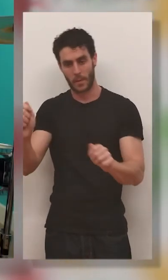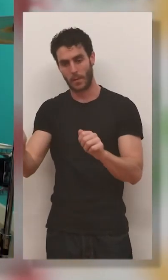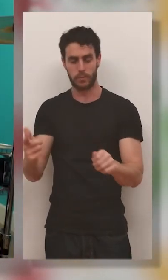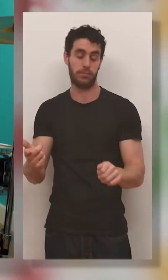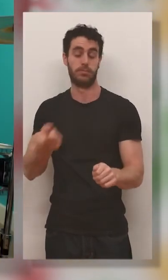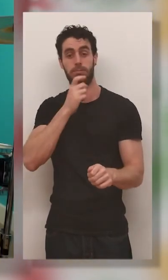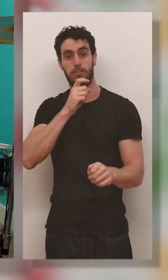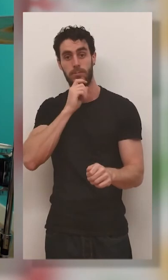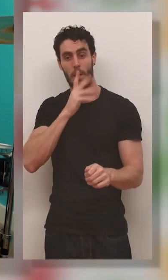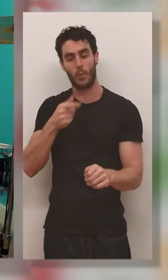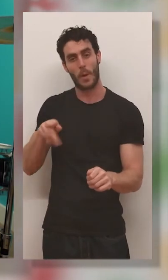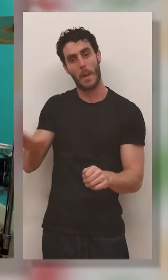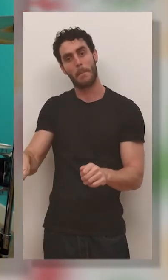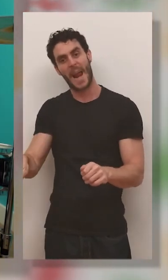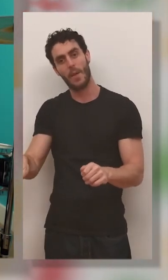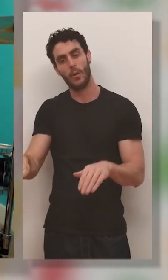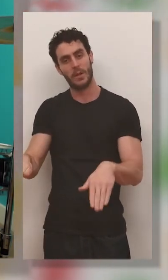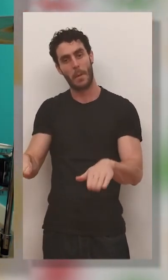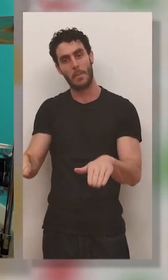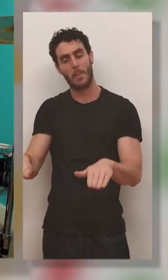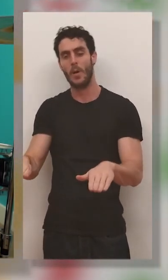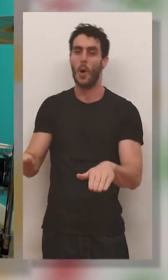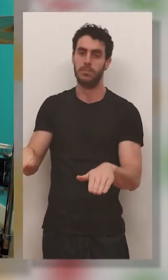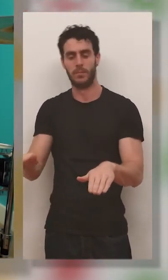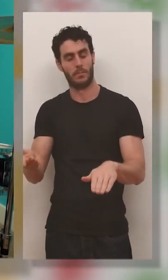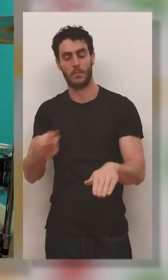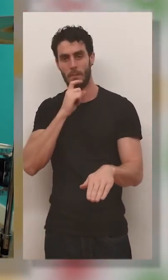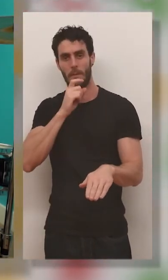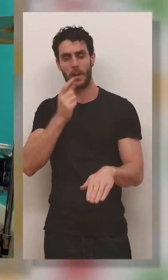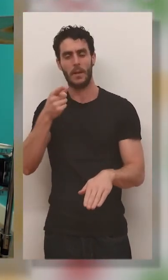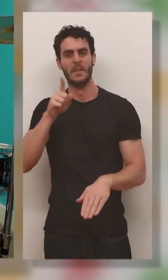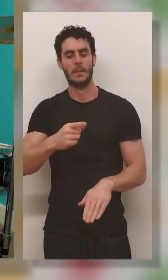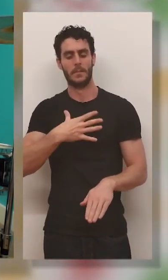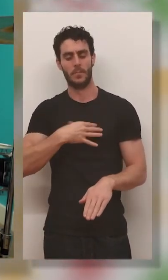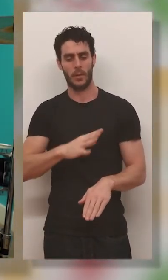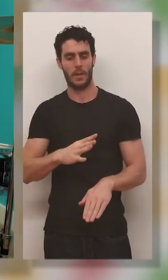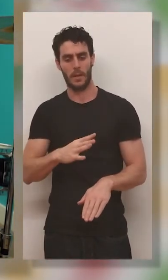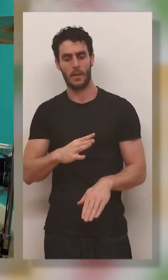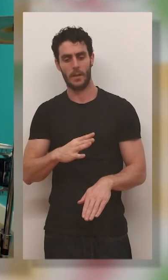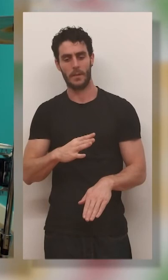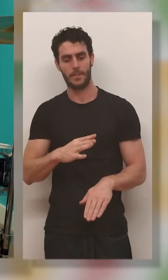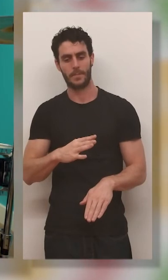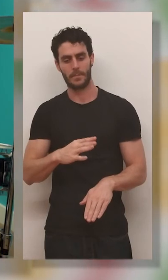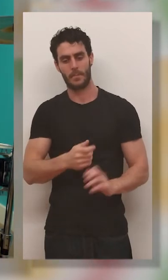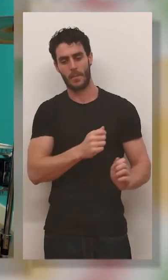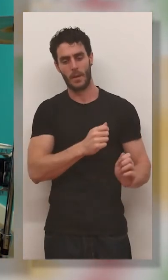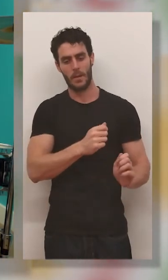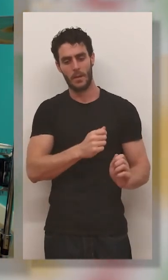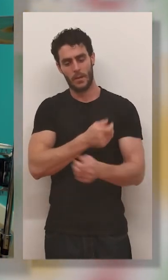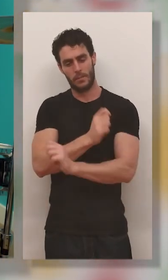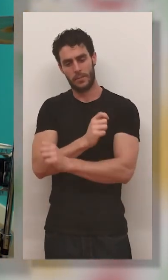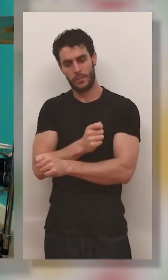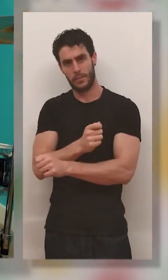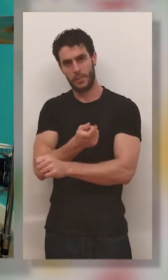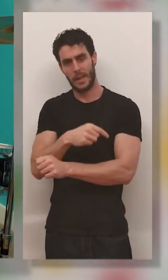que el otro tiene que estar parado o haciendo más movimiento. Entonces, luego también con ese de ahí atrás también hacemos, porque tienes que tener los brazos